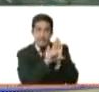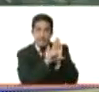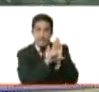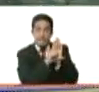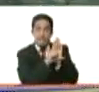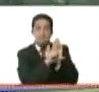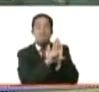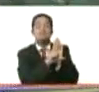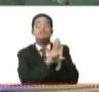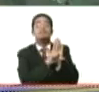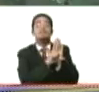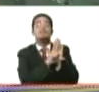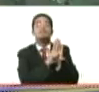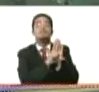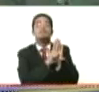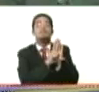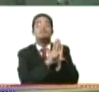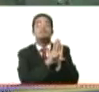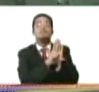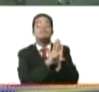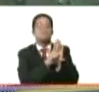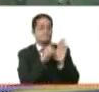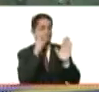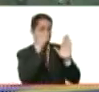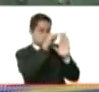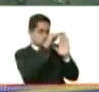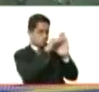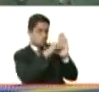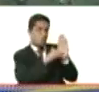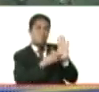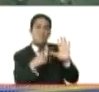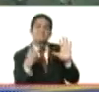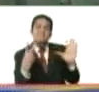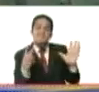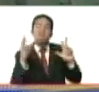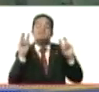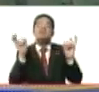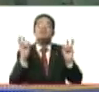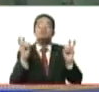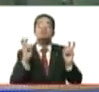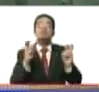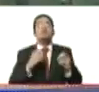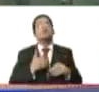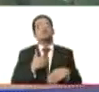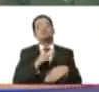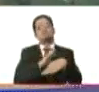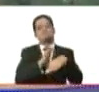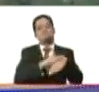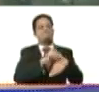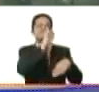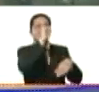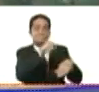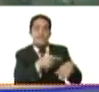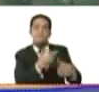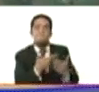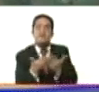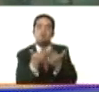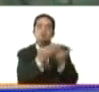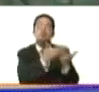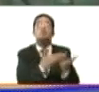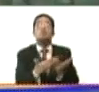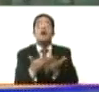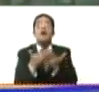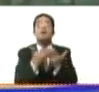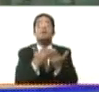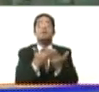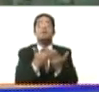cuenta 7 títulos. Yo llamo a su estudio, como todas las leyes, hay que estudiarla para